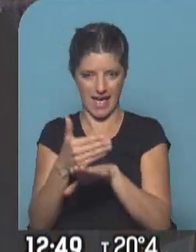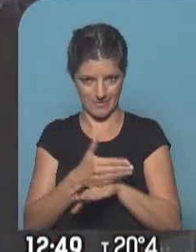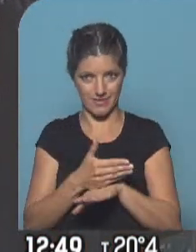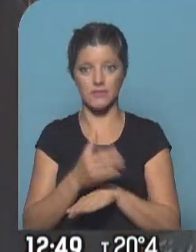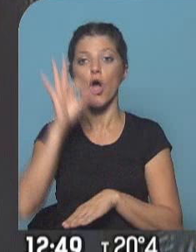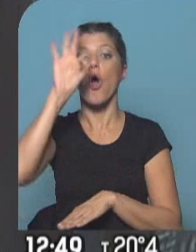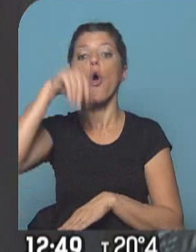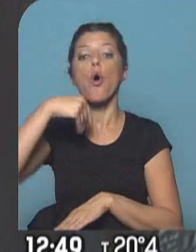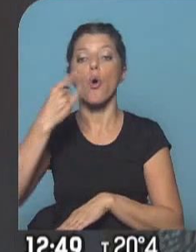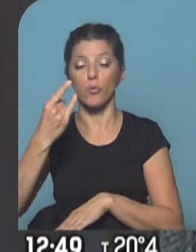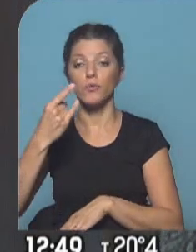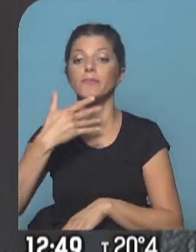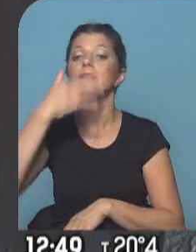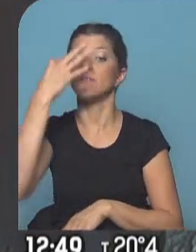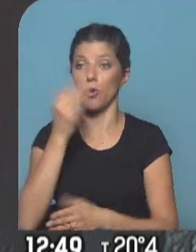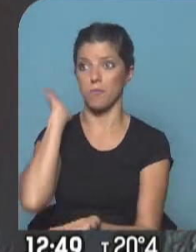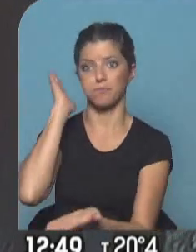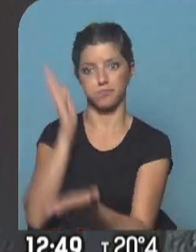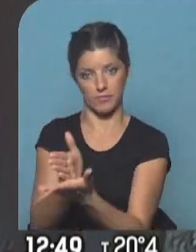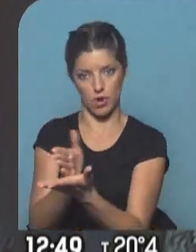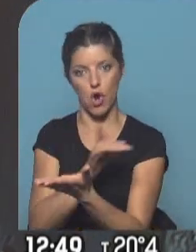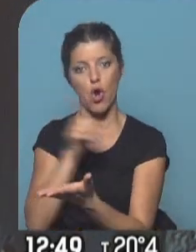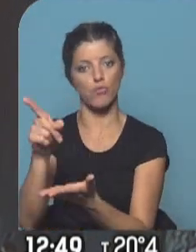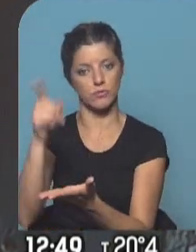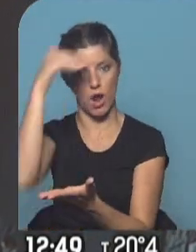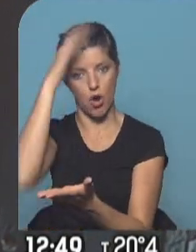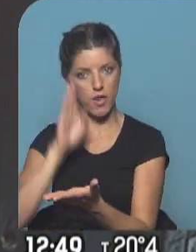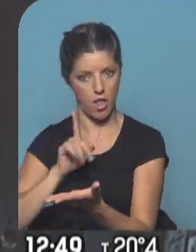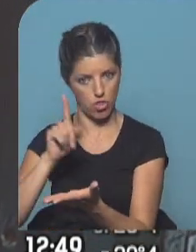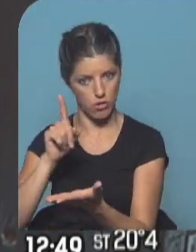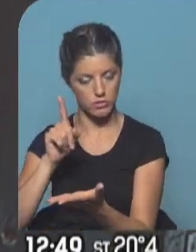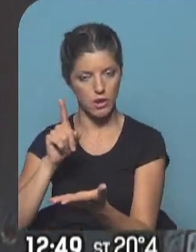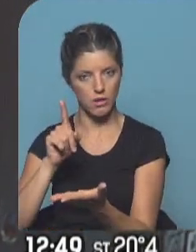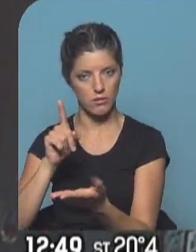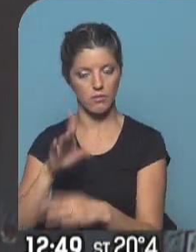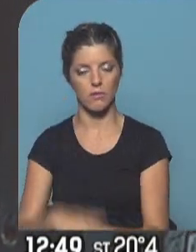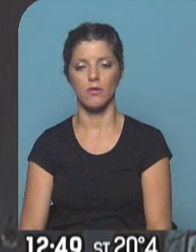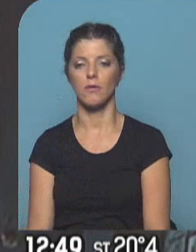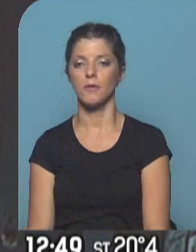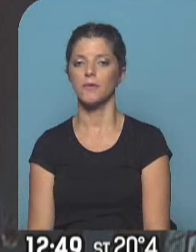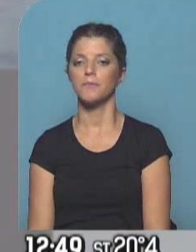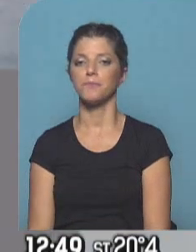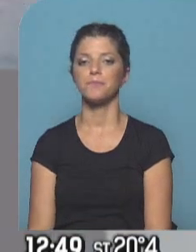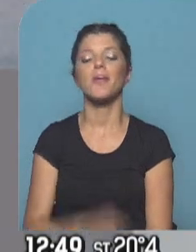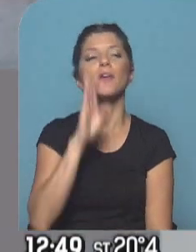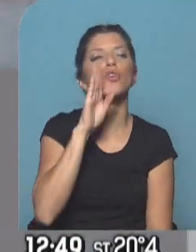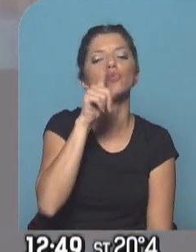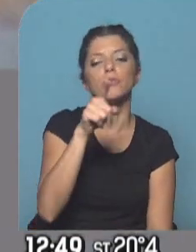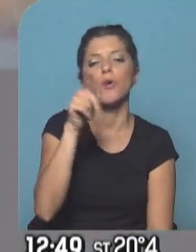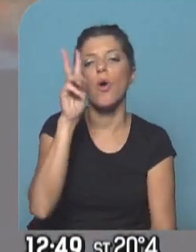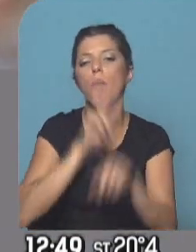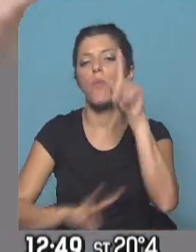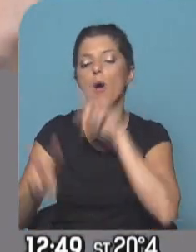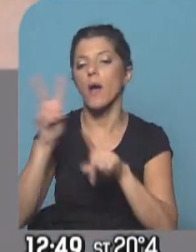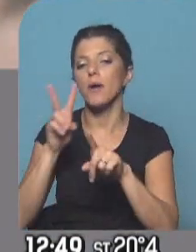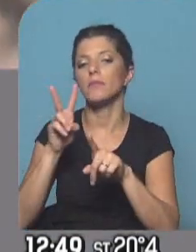resolvió sancionar a Corea del Norte. Esto descafeinando una propuesta de los Estados Unidos que era directamente colapsar,